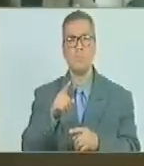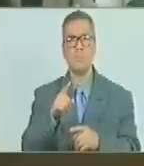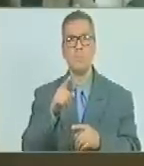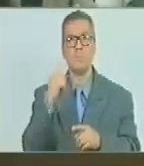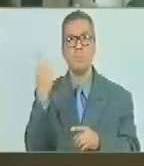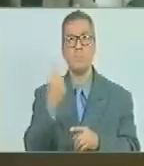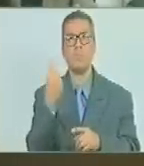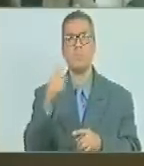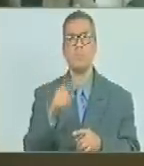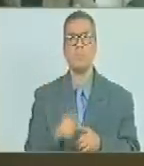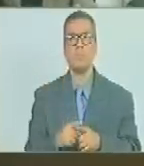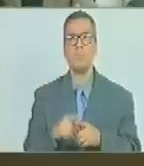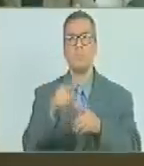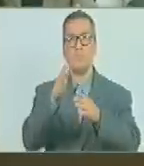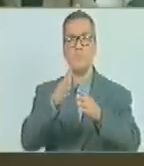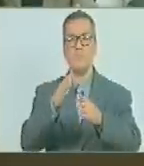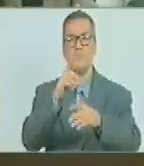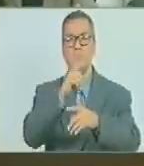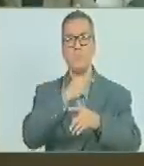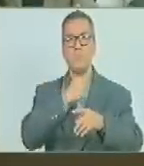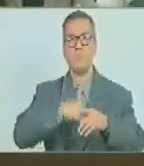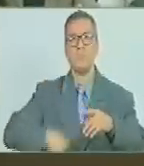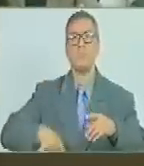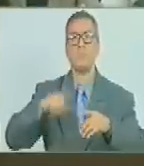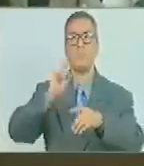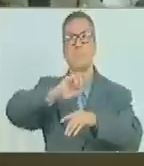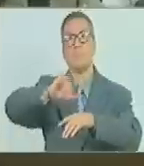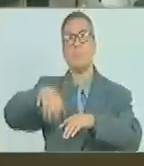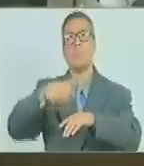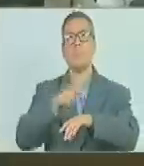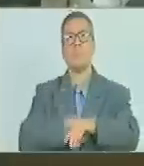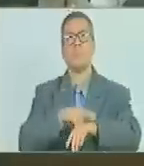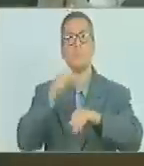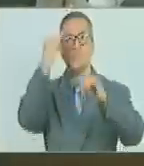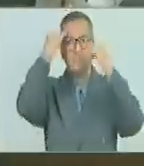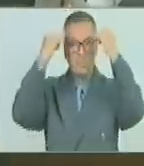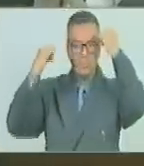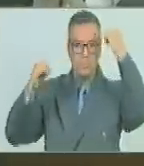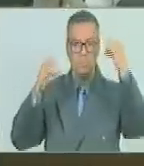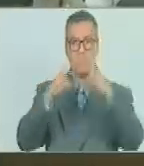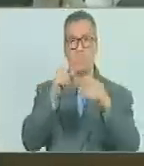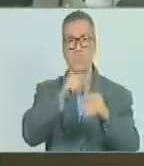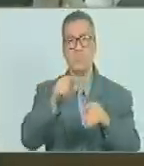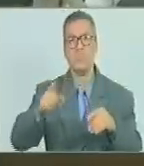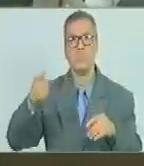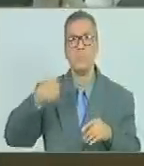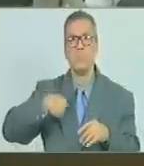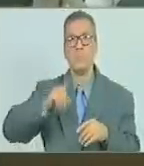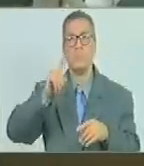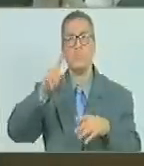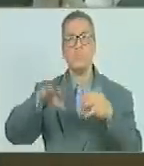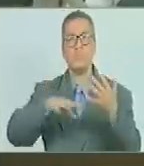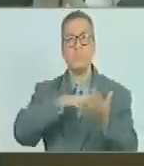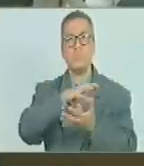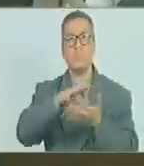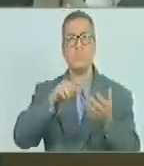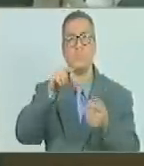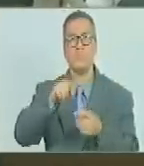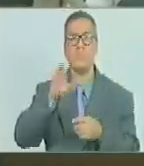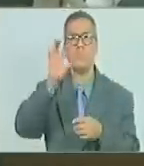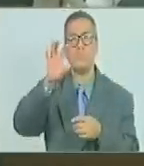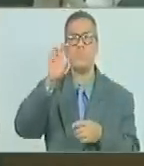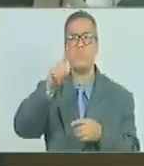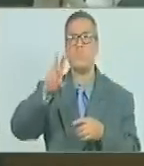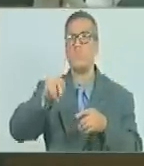El objetivo del interinato era posicionar en el imaginario colectivo que existía un colapso en este país, que no